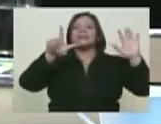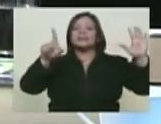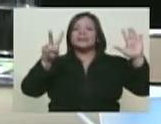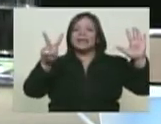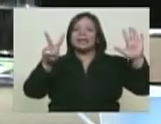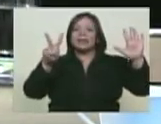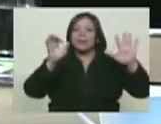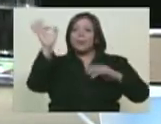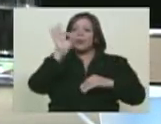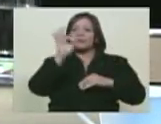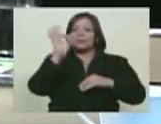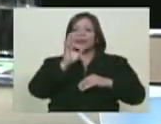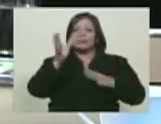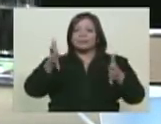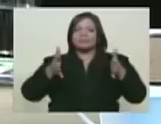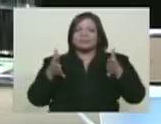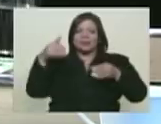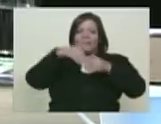votos.